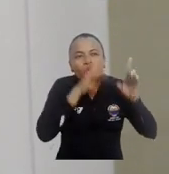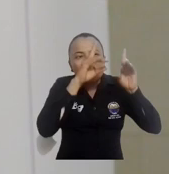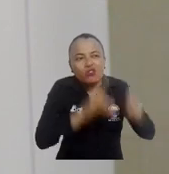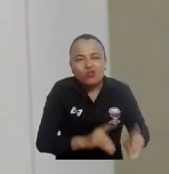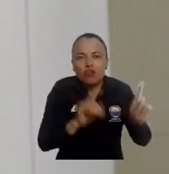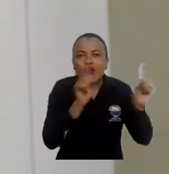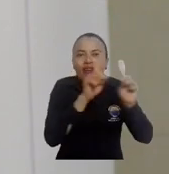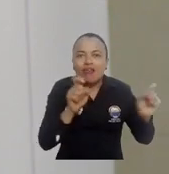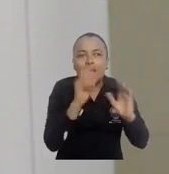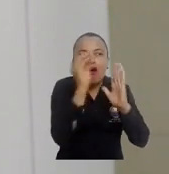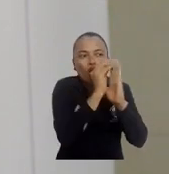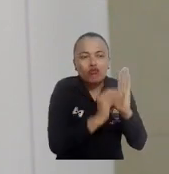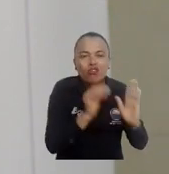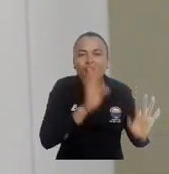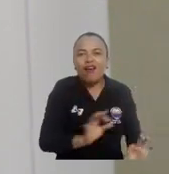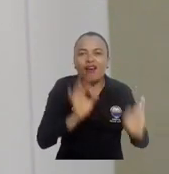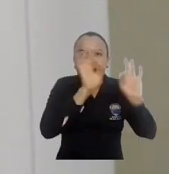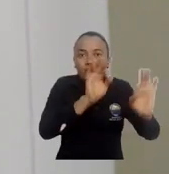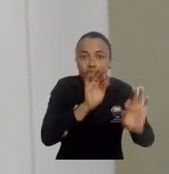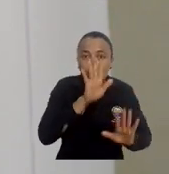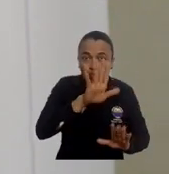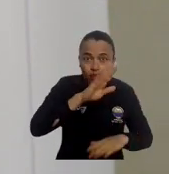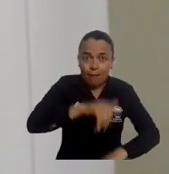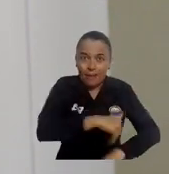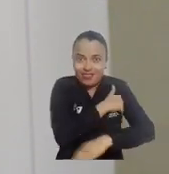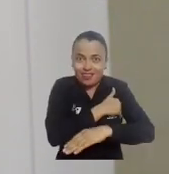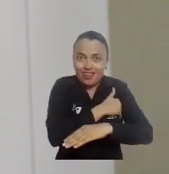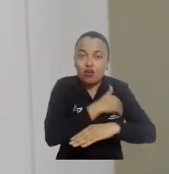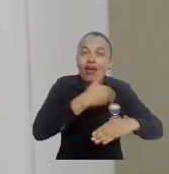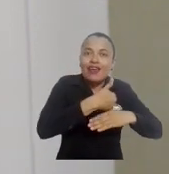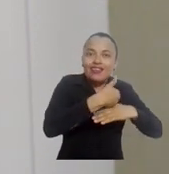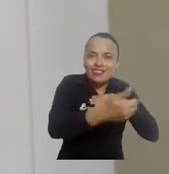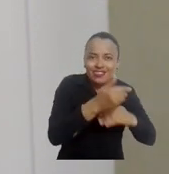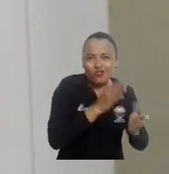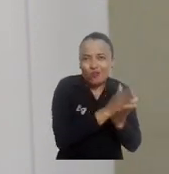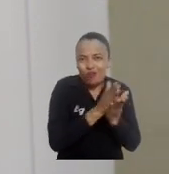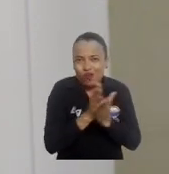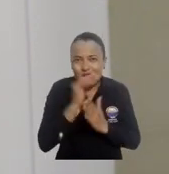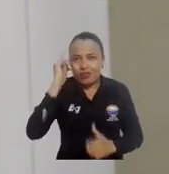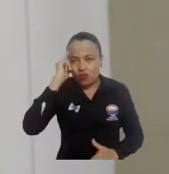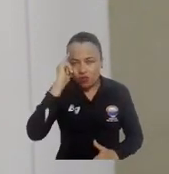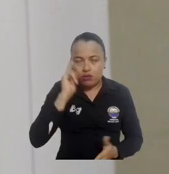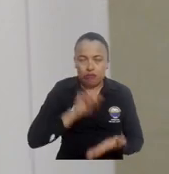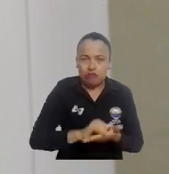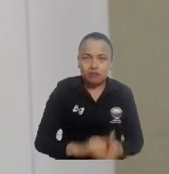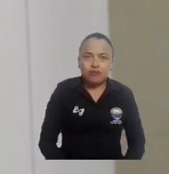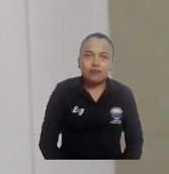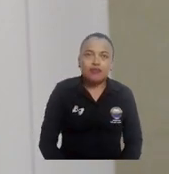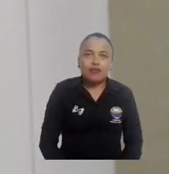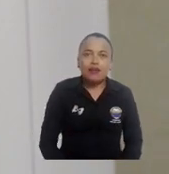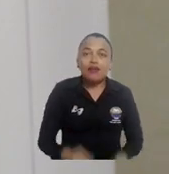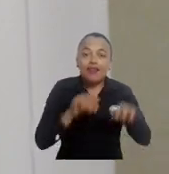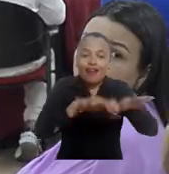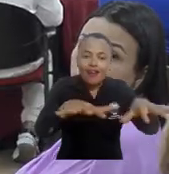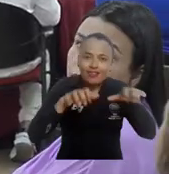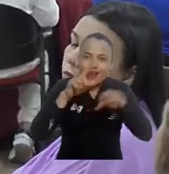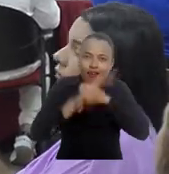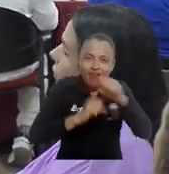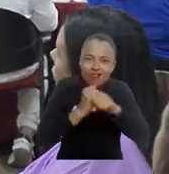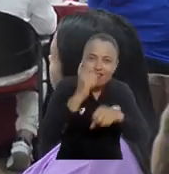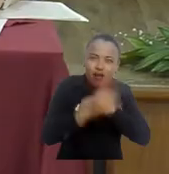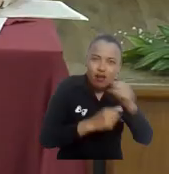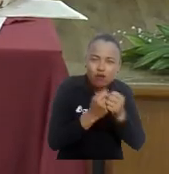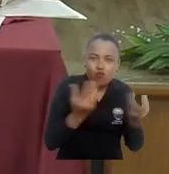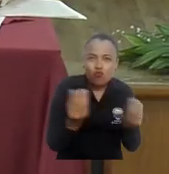con la toma de decisiones alrededor de las condiciones de calidad que el Ministerio nos exige a los programas de psicología. Durante